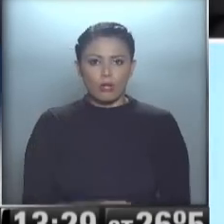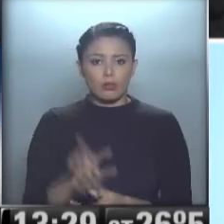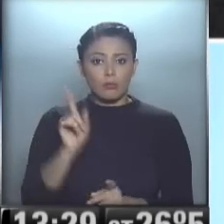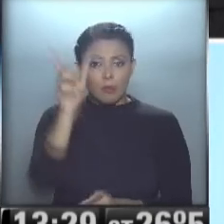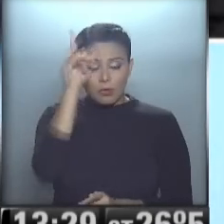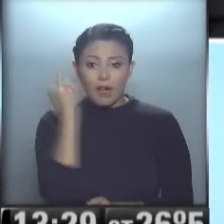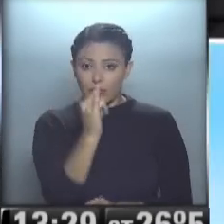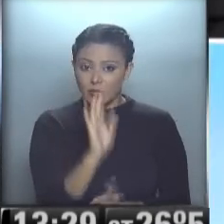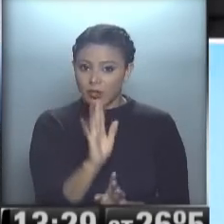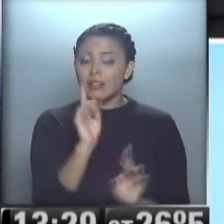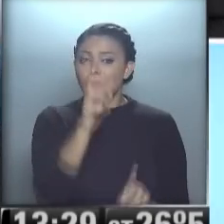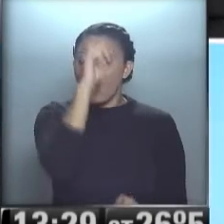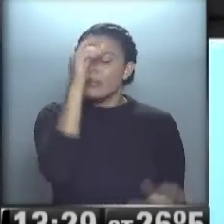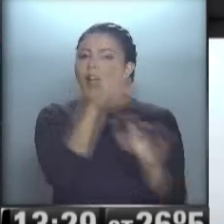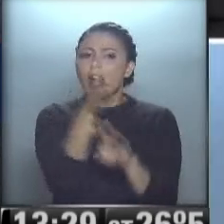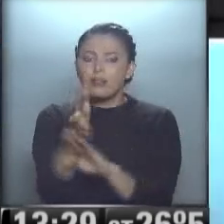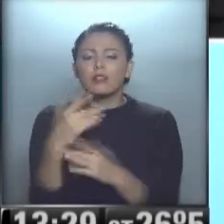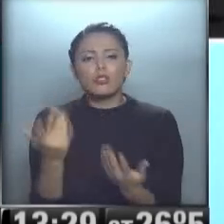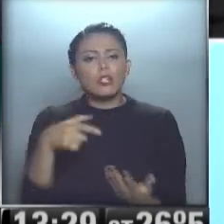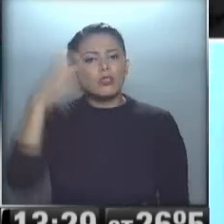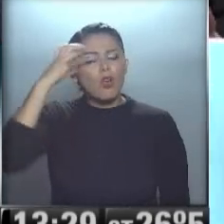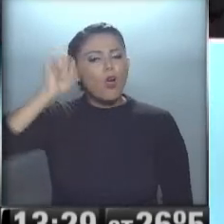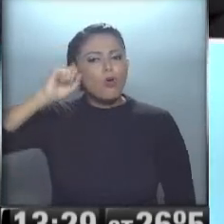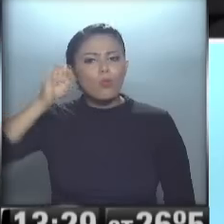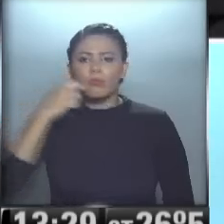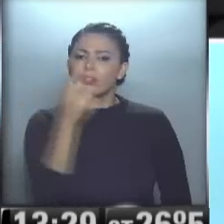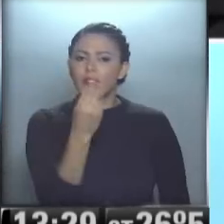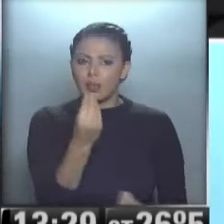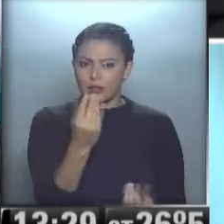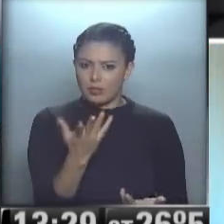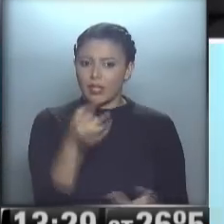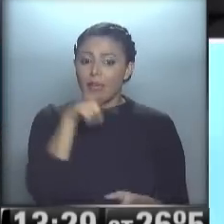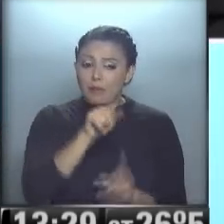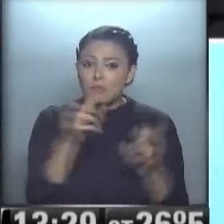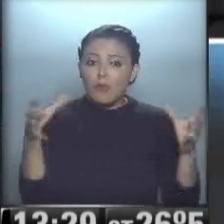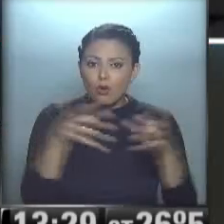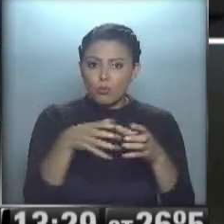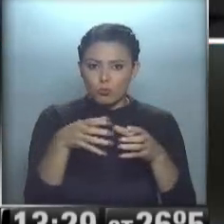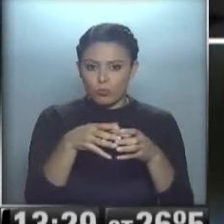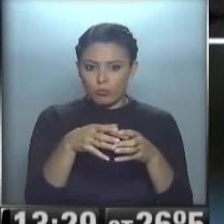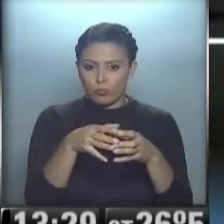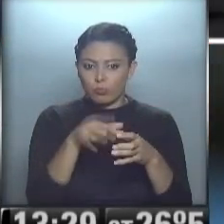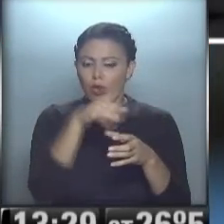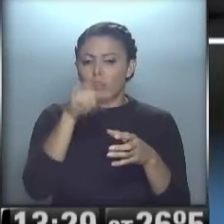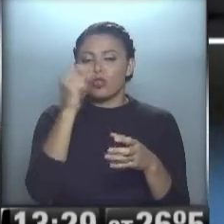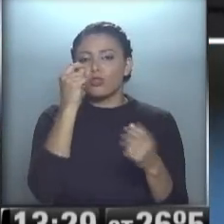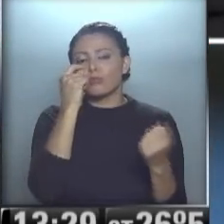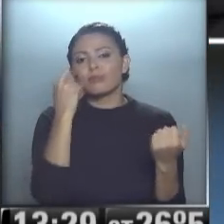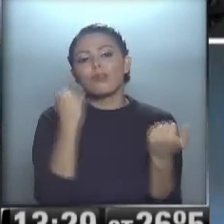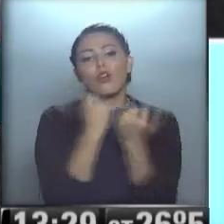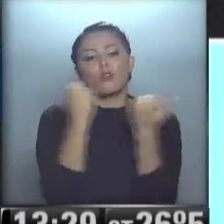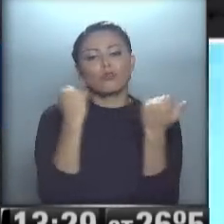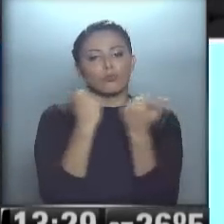decir hasta estaba en los hospitales Qué es lo que dice el juez Carlos Viena que se trata de una banda que ejercía un control de